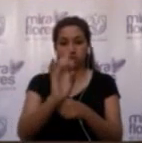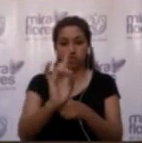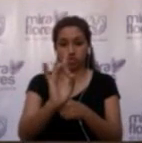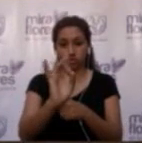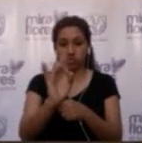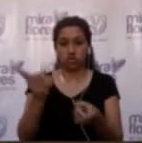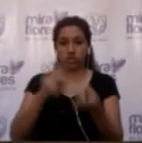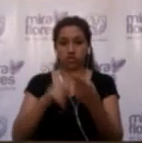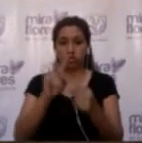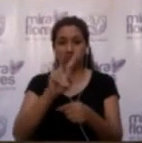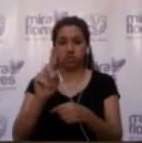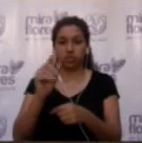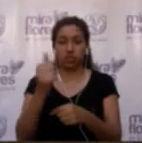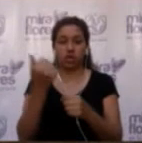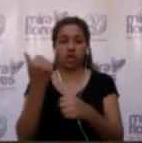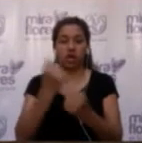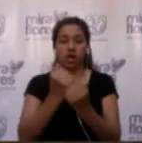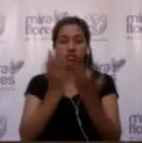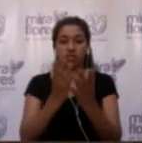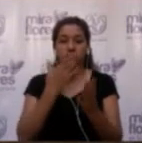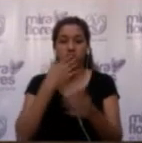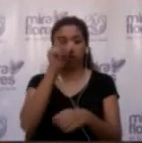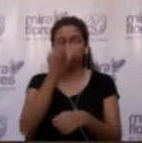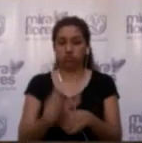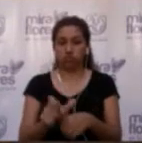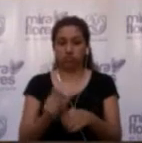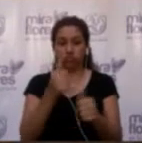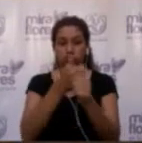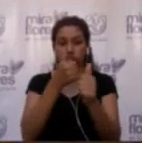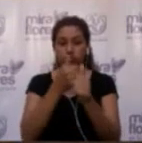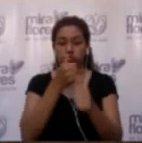del presente año por motivos personales y a efectos de